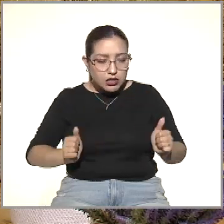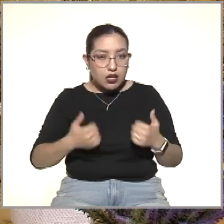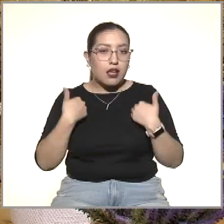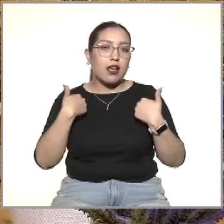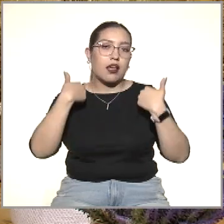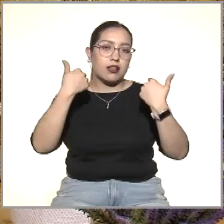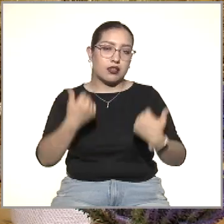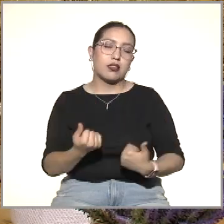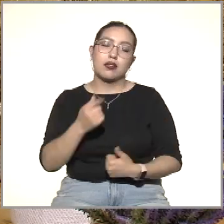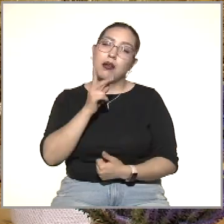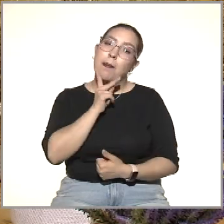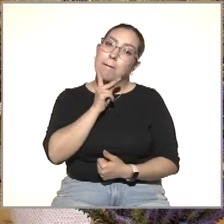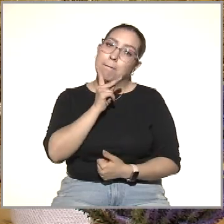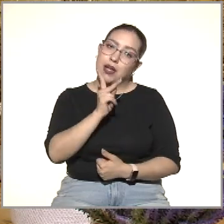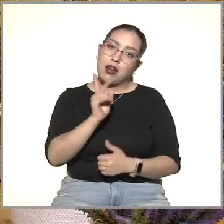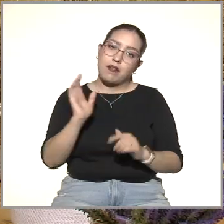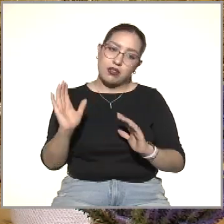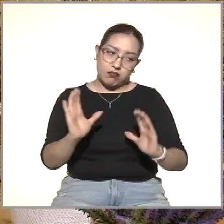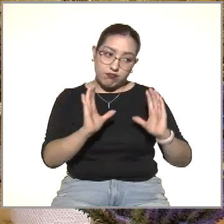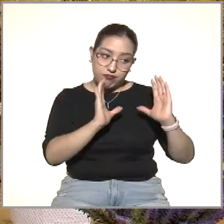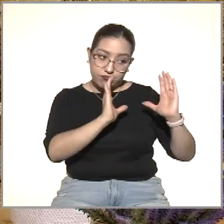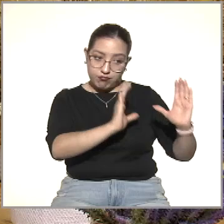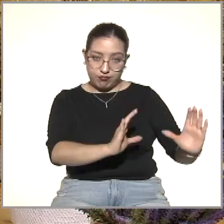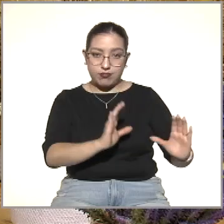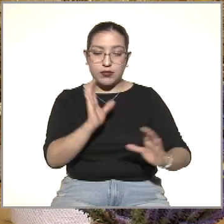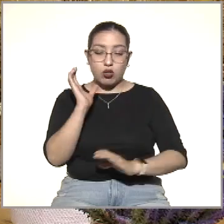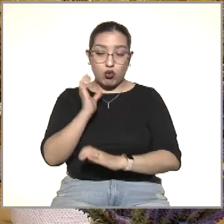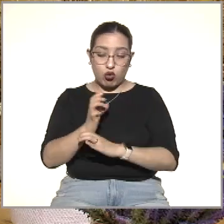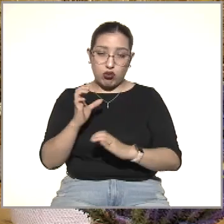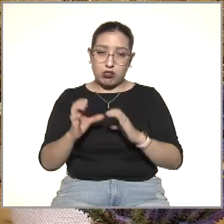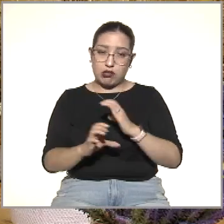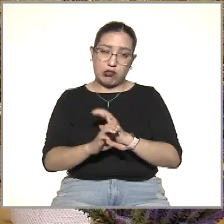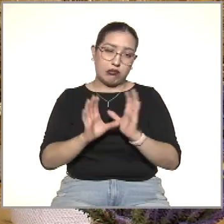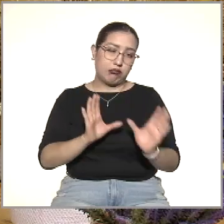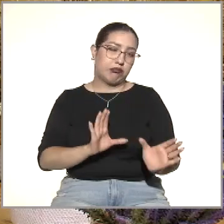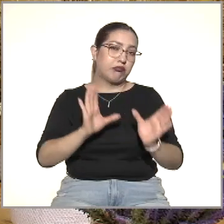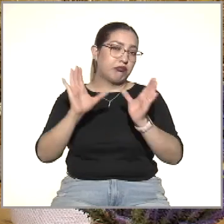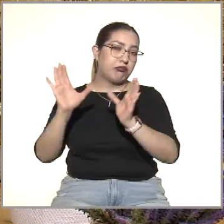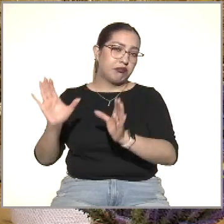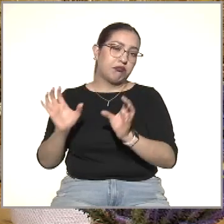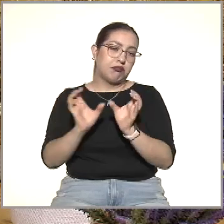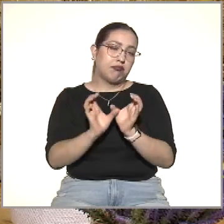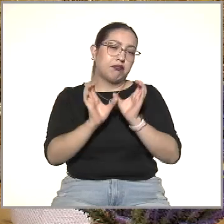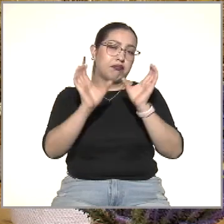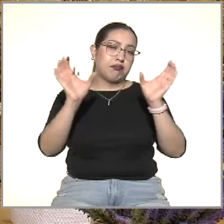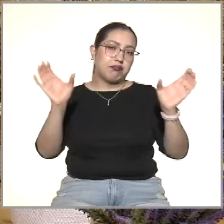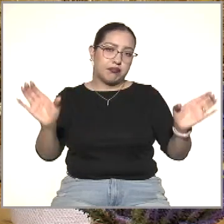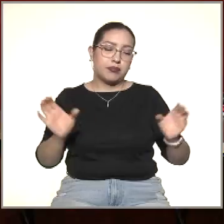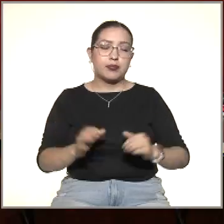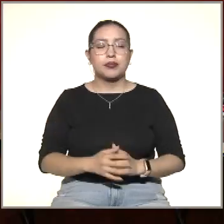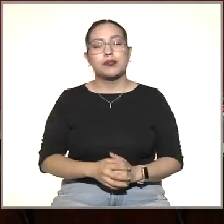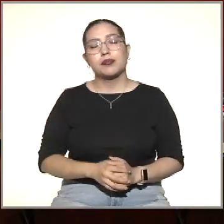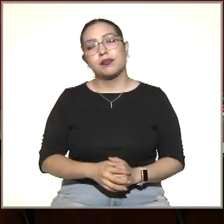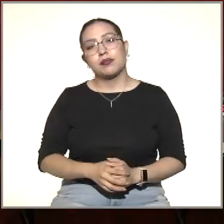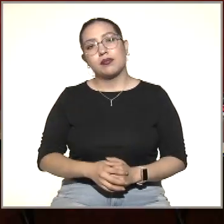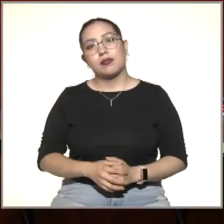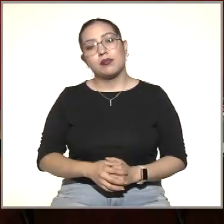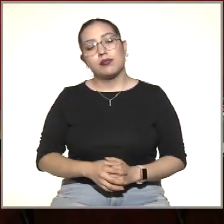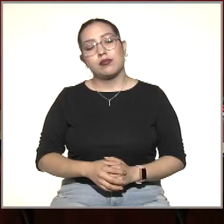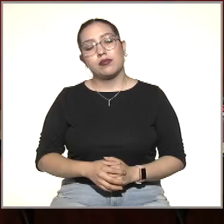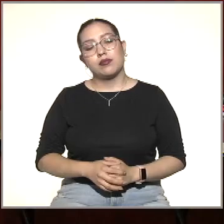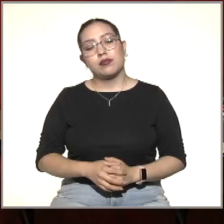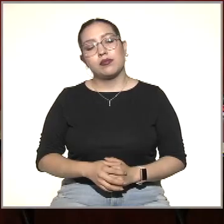las palabras están de un lado y aquello de lo que estamos hablando está del otro, ¿no? Claro. Ahora, lo